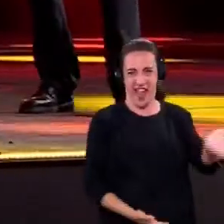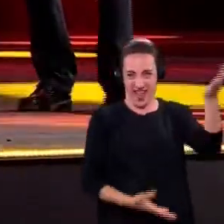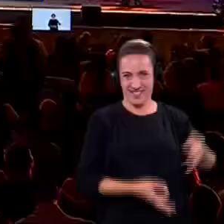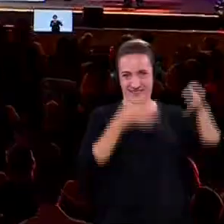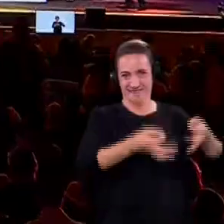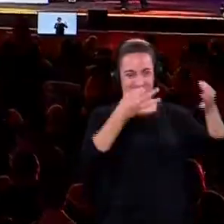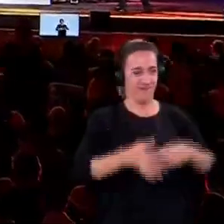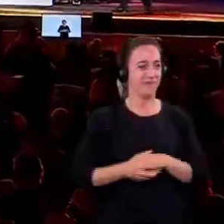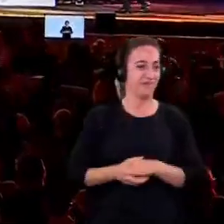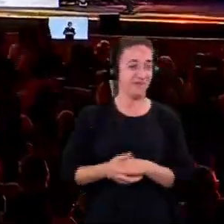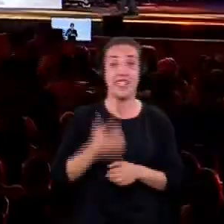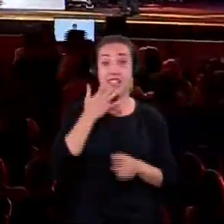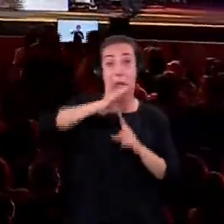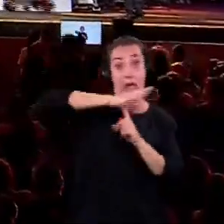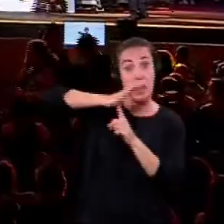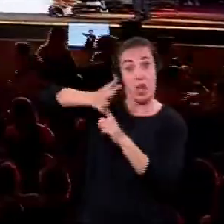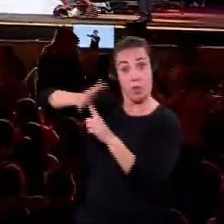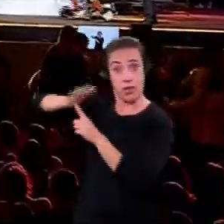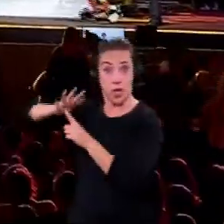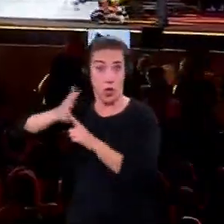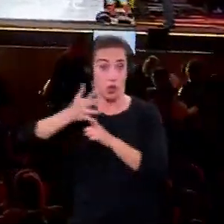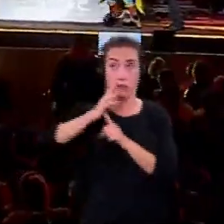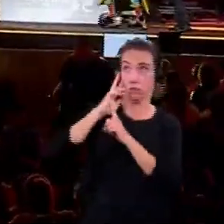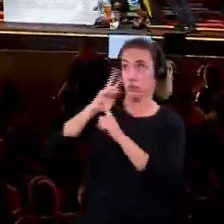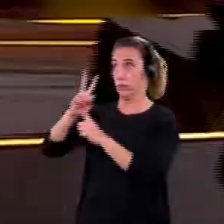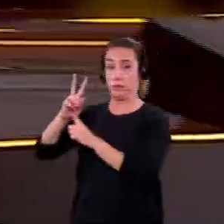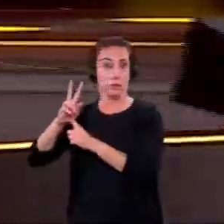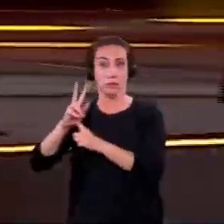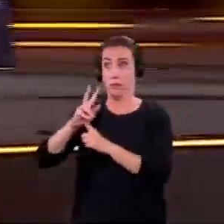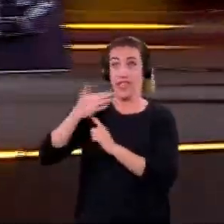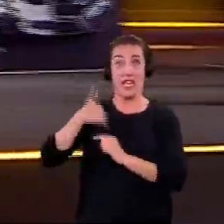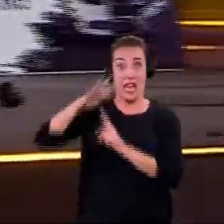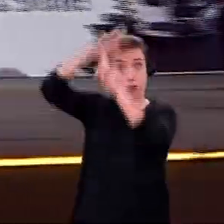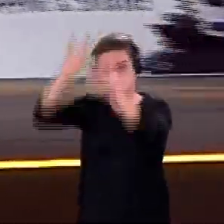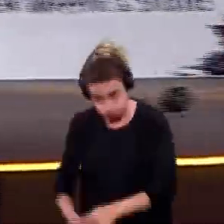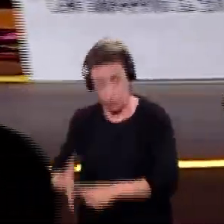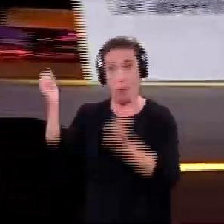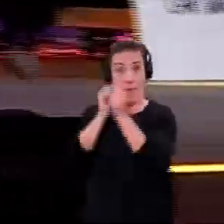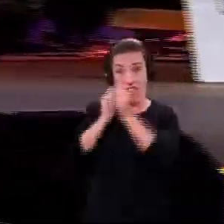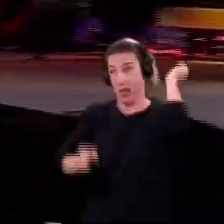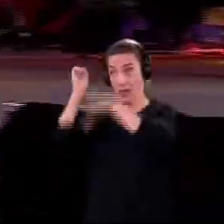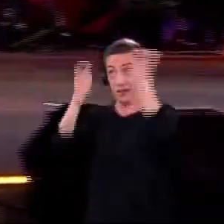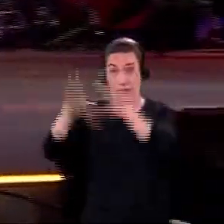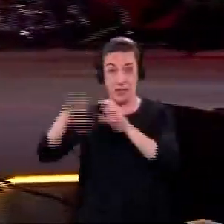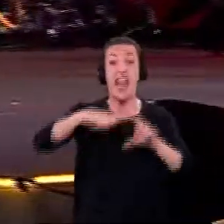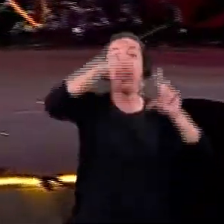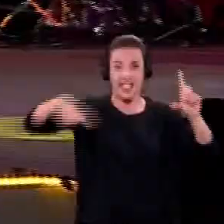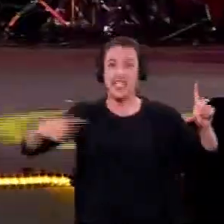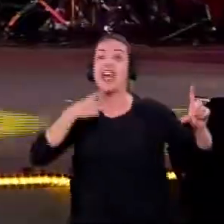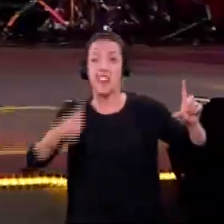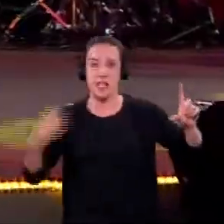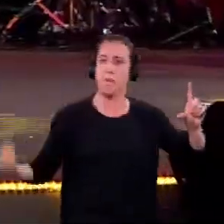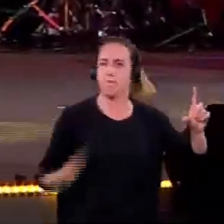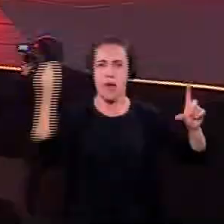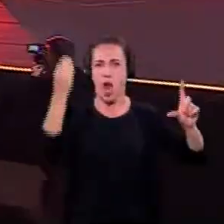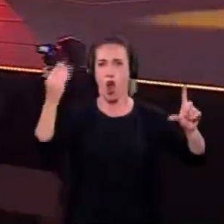mierda. Si un helicóptero quiero derribarlo a pedradas, estadísticamente se hizo